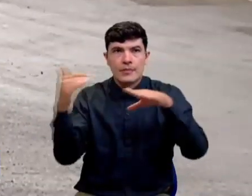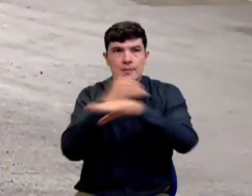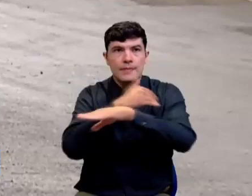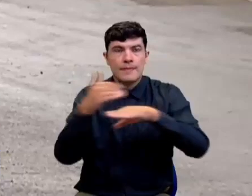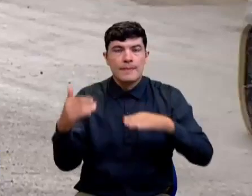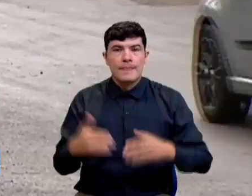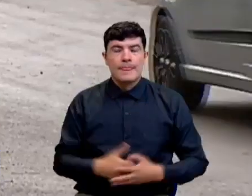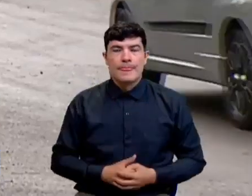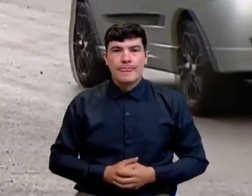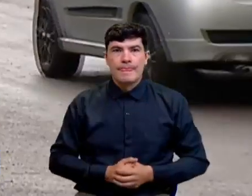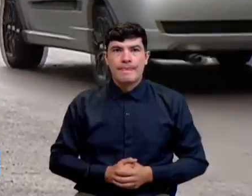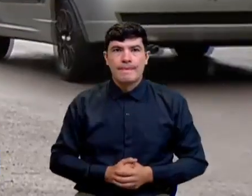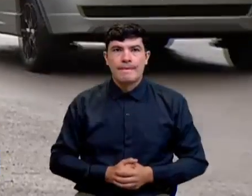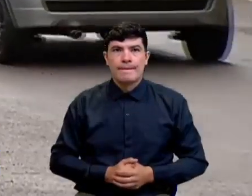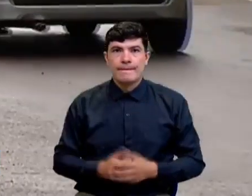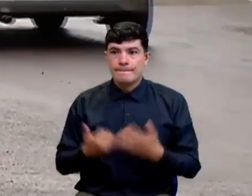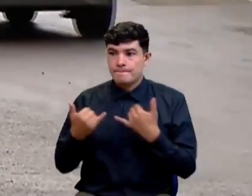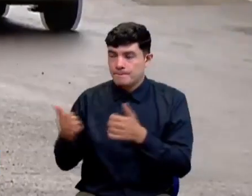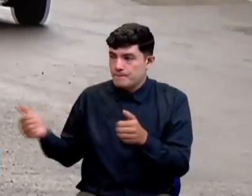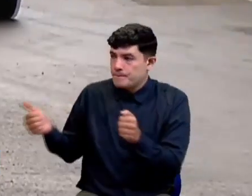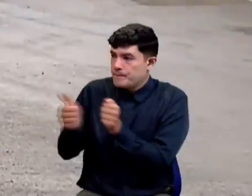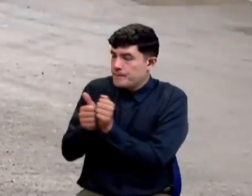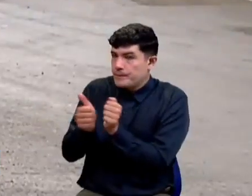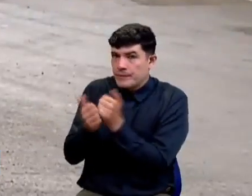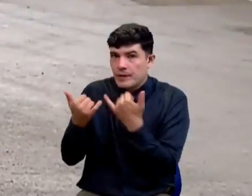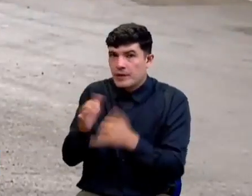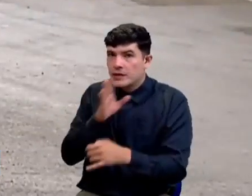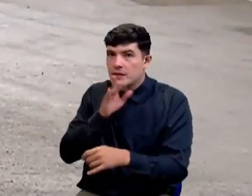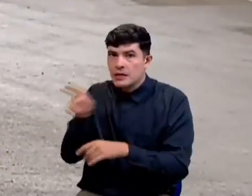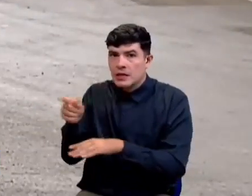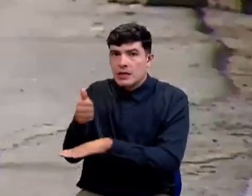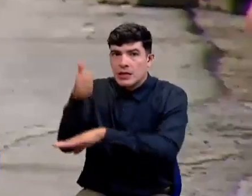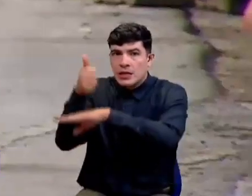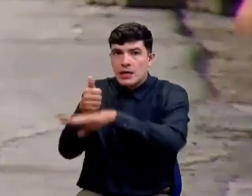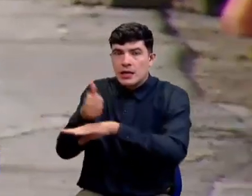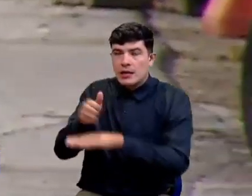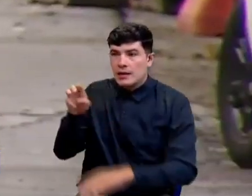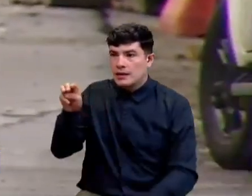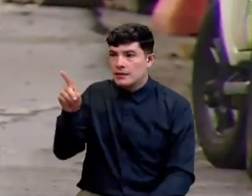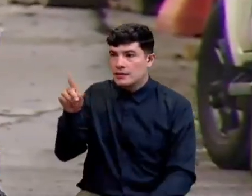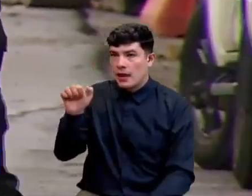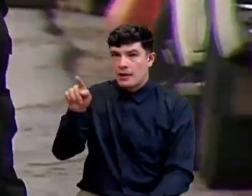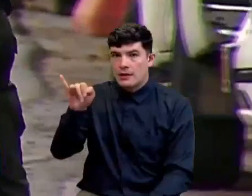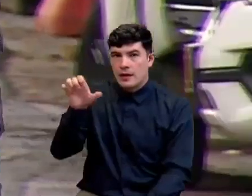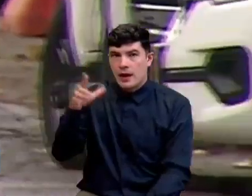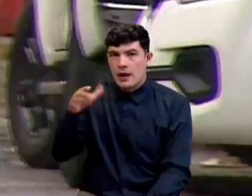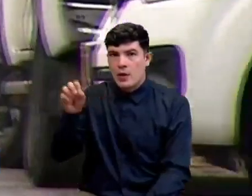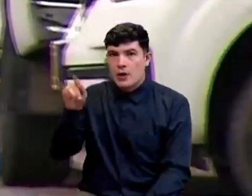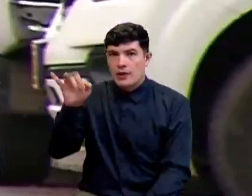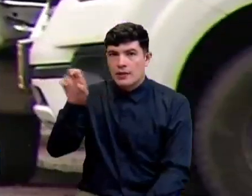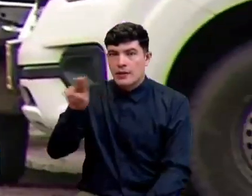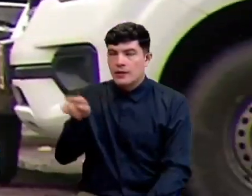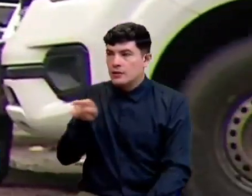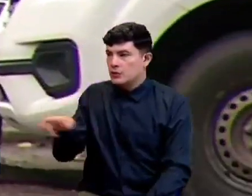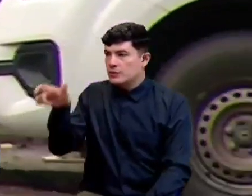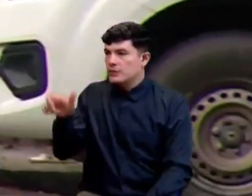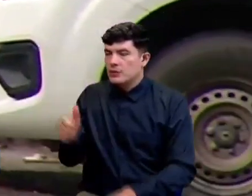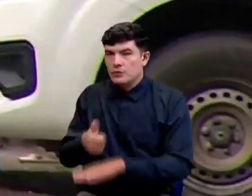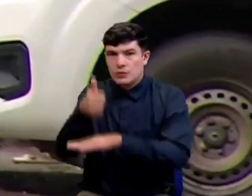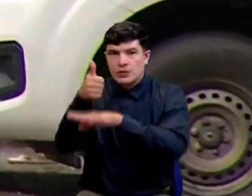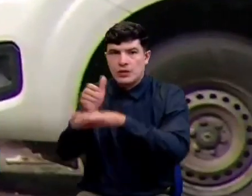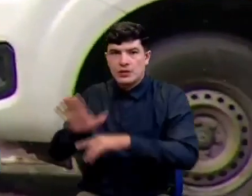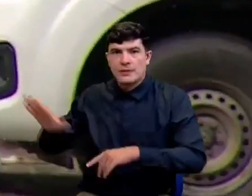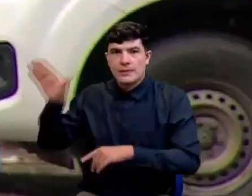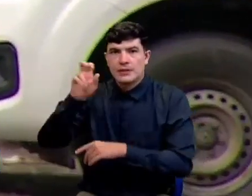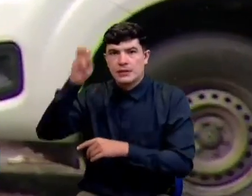y otros temas nos acompaña a esta hora de la tarde ya el mayor Daniel Ortiz, jefe de la seccional de tránsito y transporte del departamento de Norte de